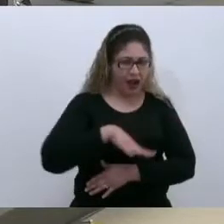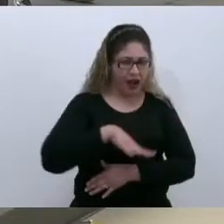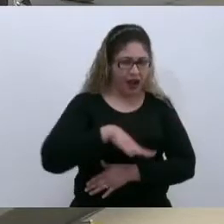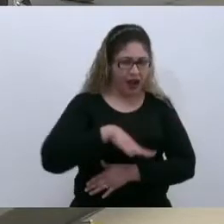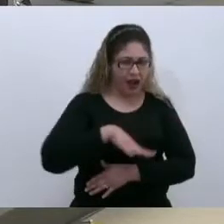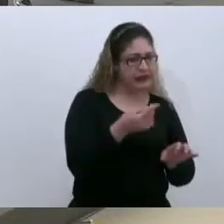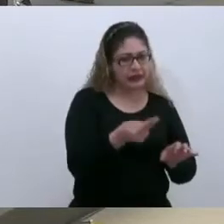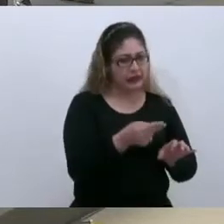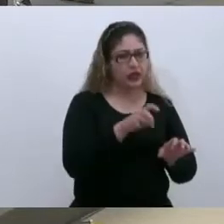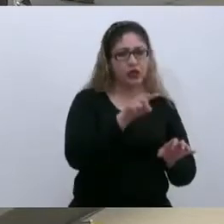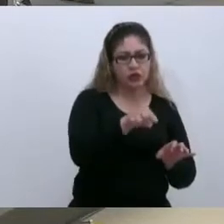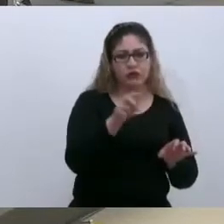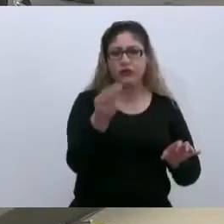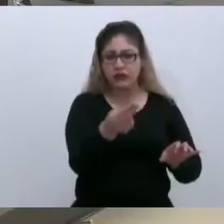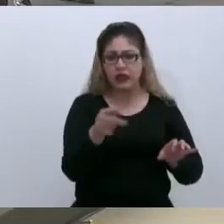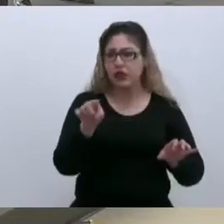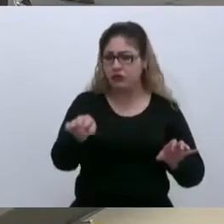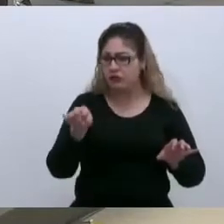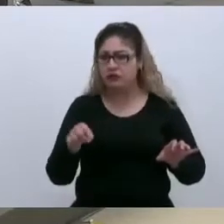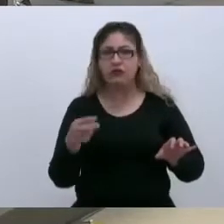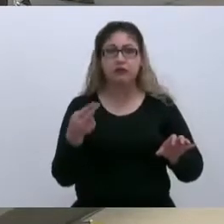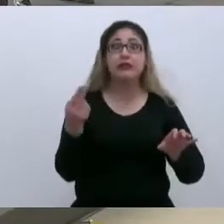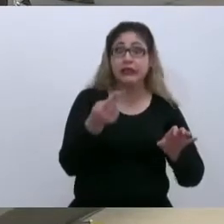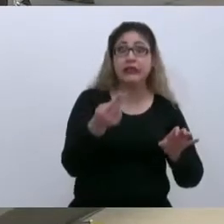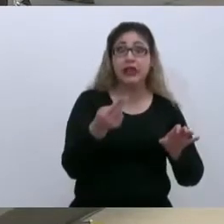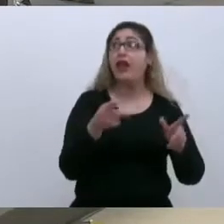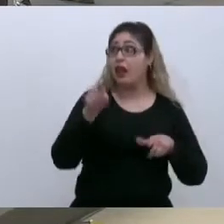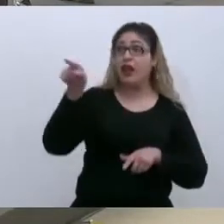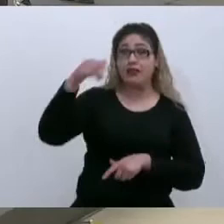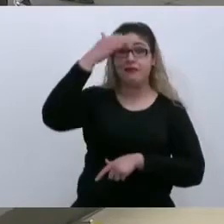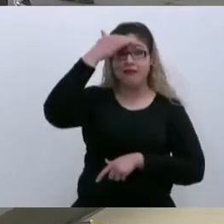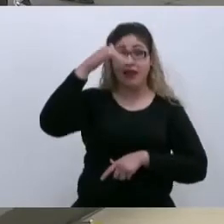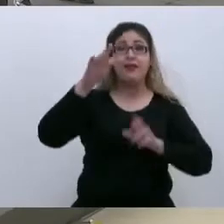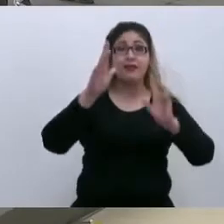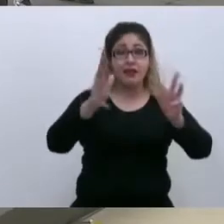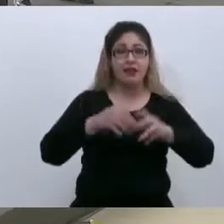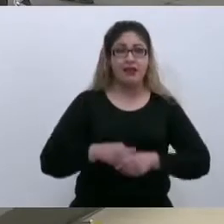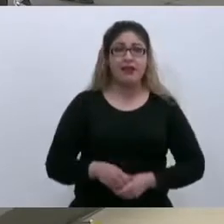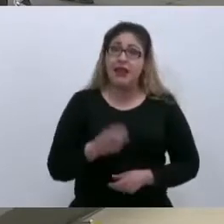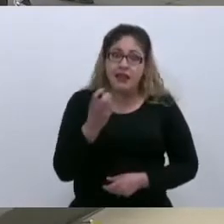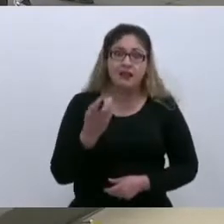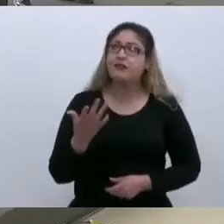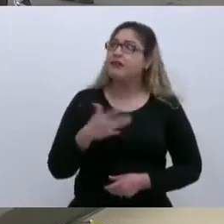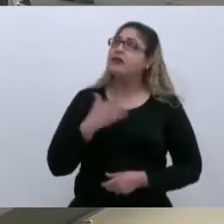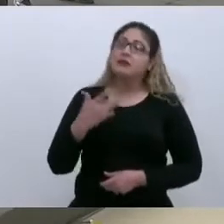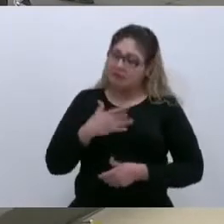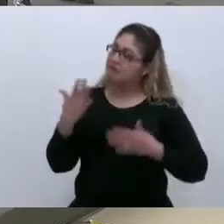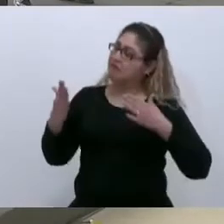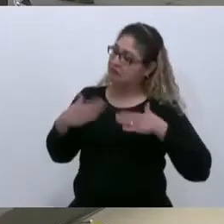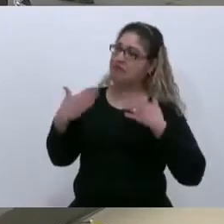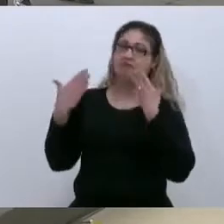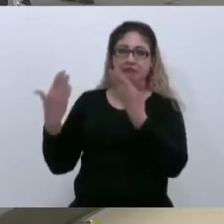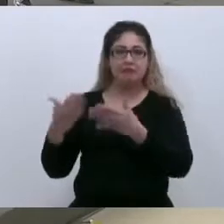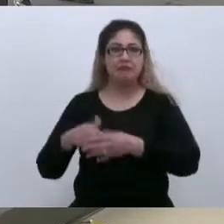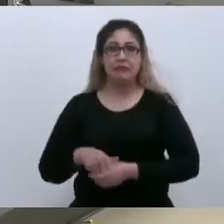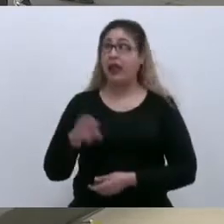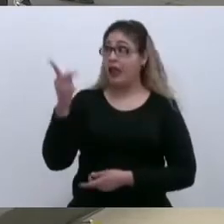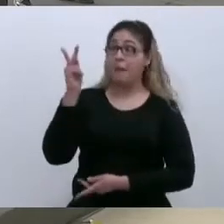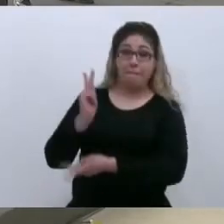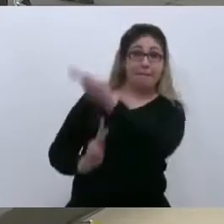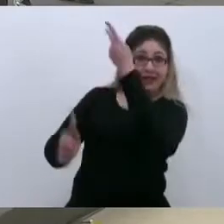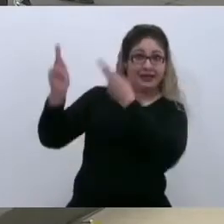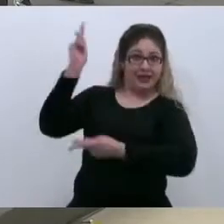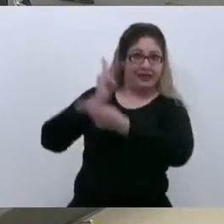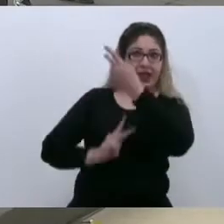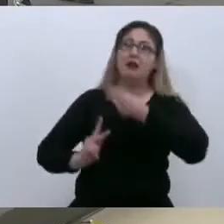eso hoy su visita a esta región es muy importante y quedará también en las páginas de la